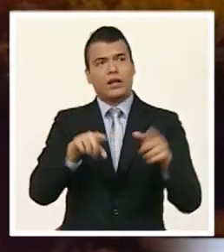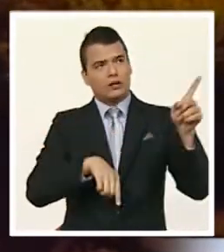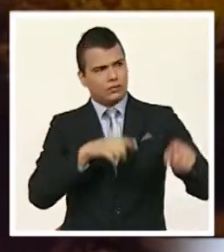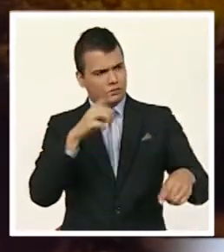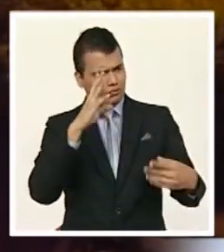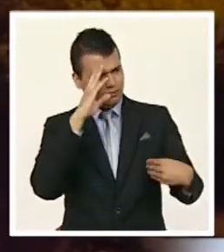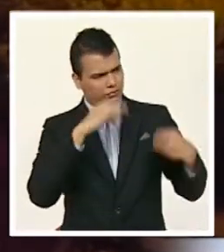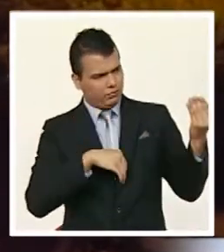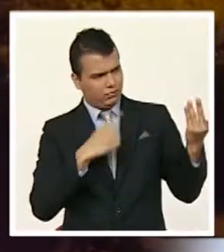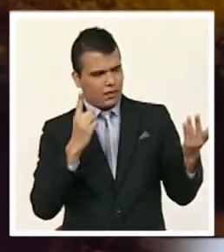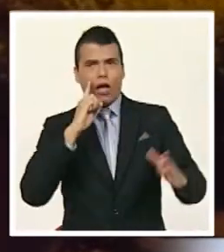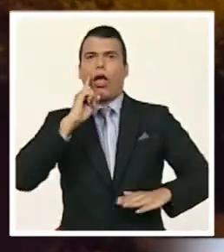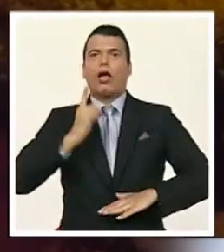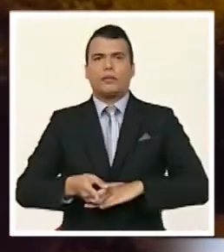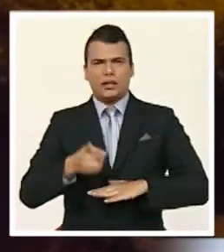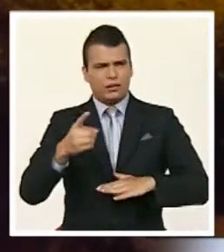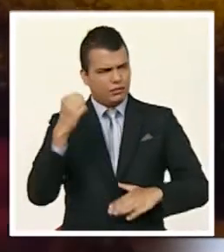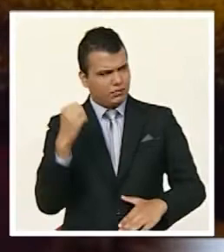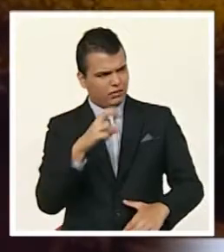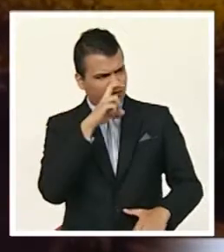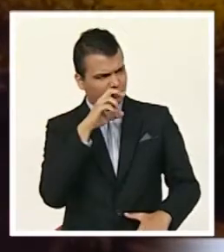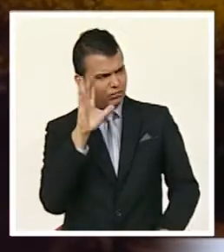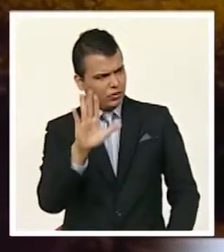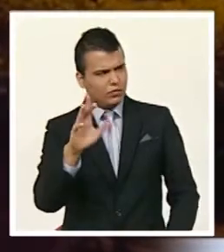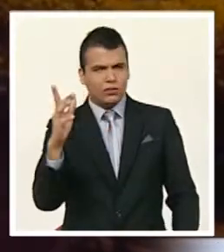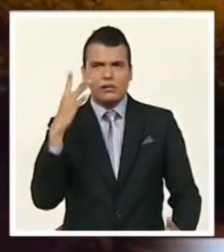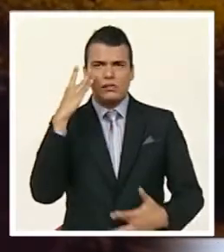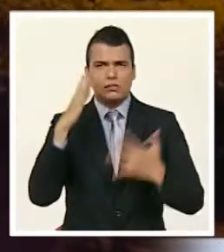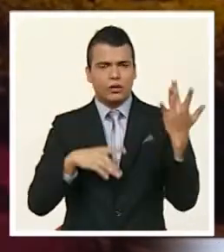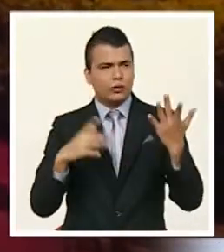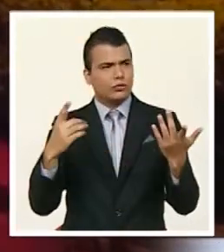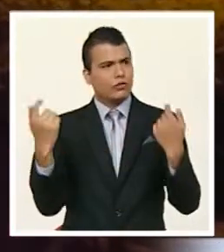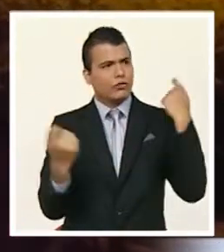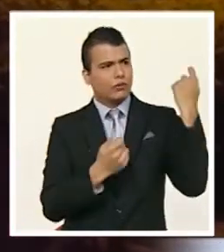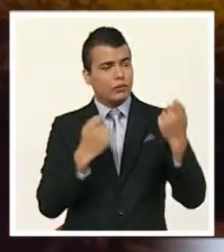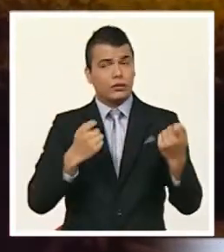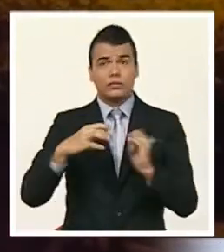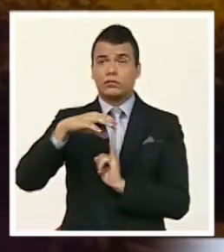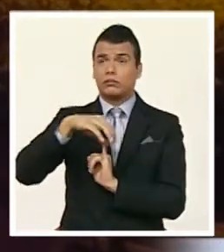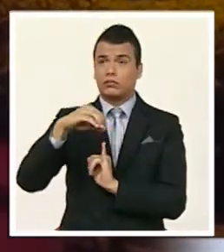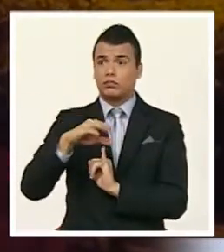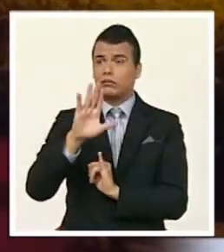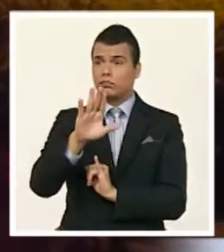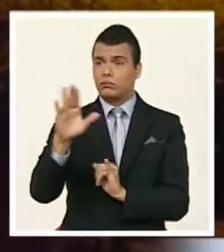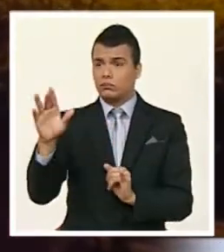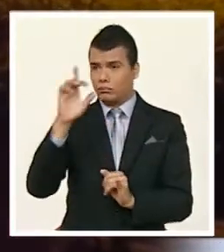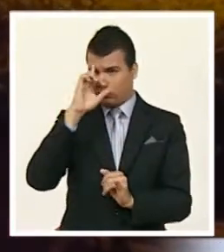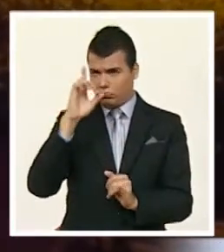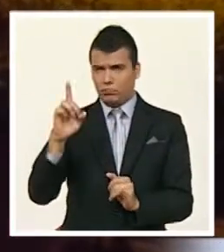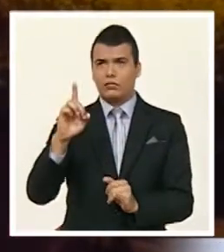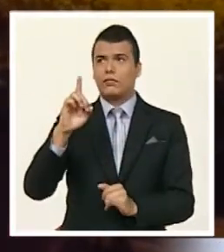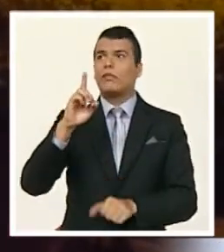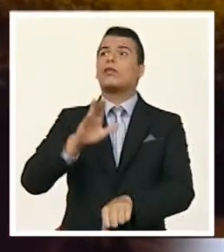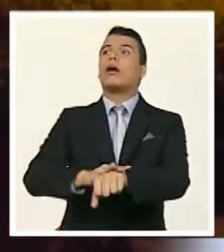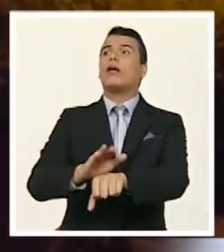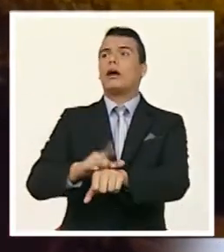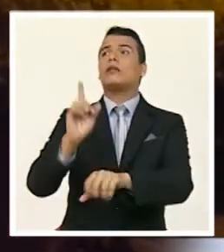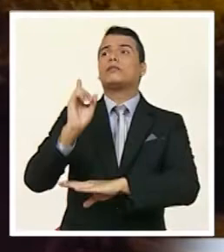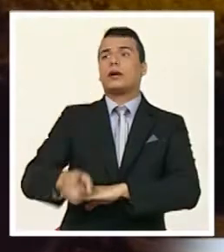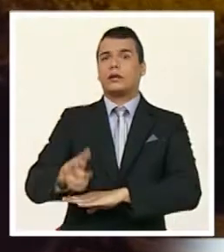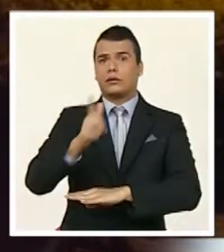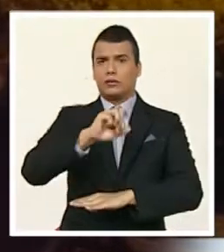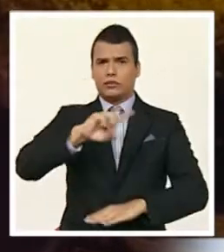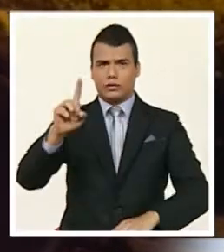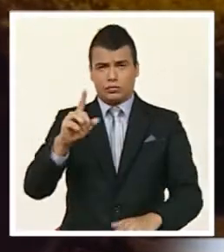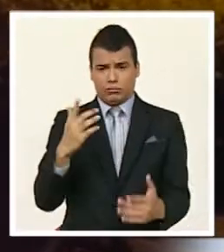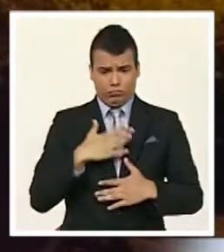son medidas arbitrarias que van en contra del comercio. Hasta el momento la iglesia ha dicho que ellos jamás pidieron que se decretara la ley seca con motivo